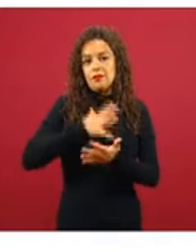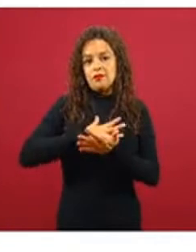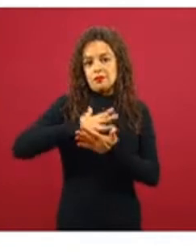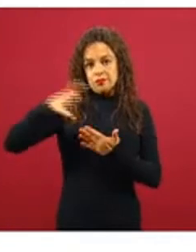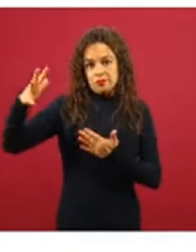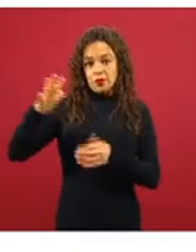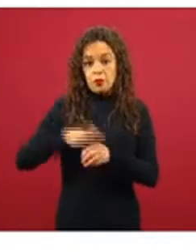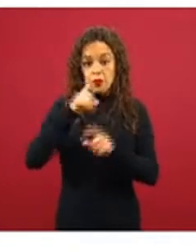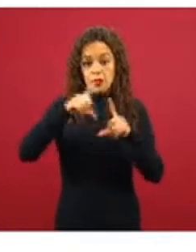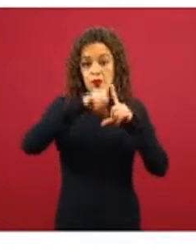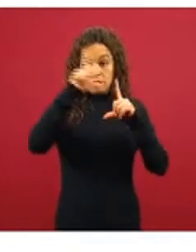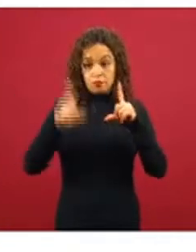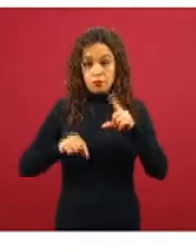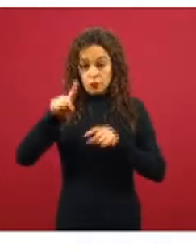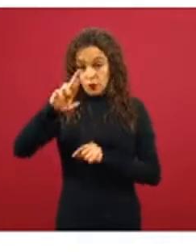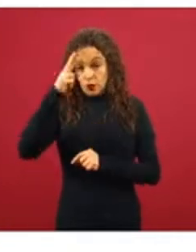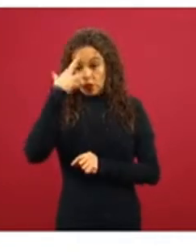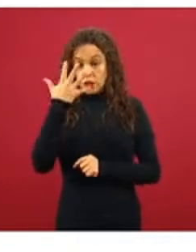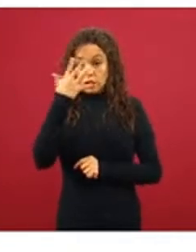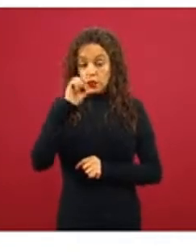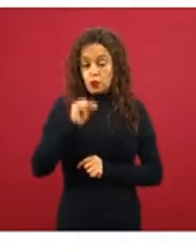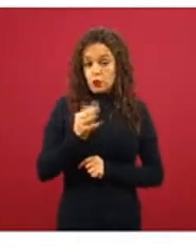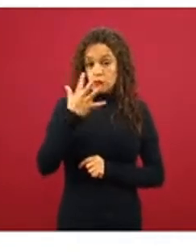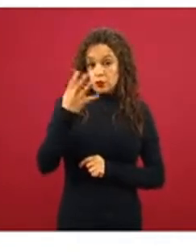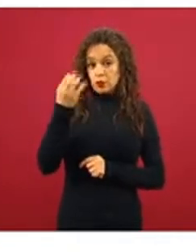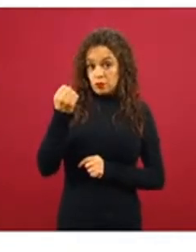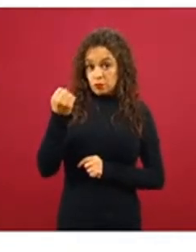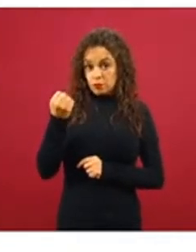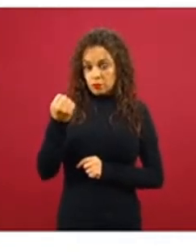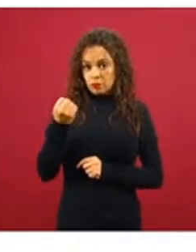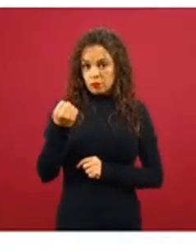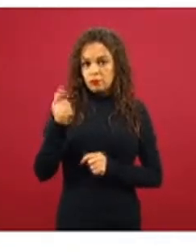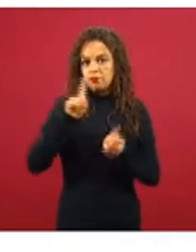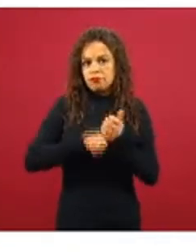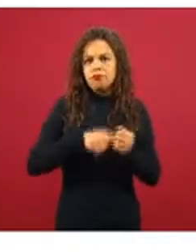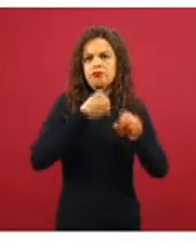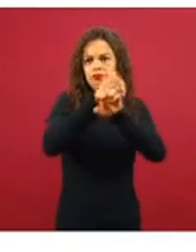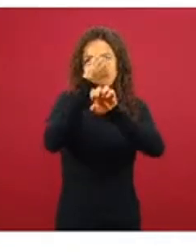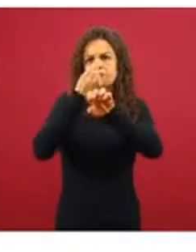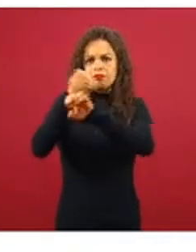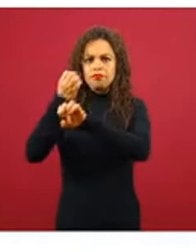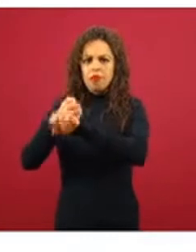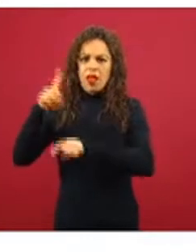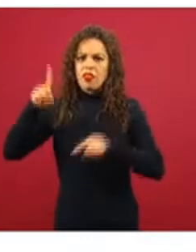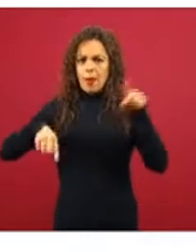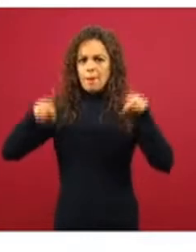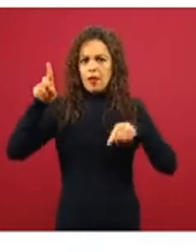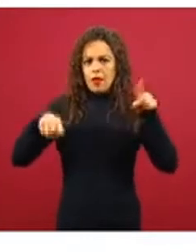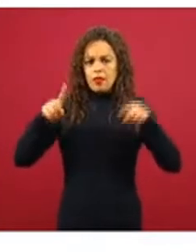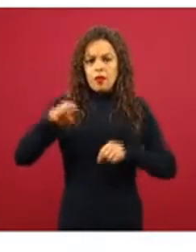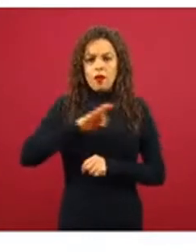nacional es de 5.59, dependiendo de la entidad federativa, podemos llegar a tener hasta un